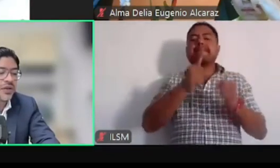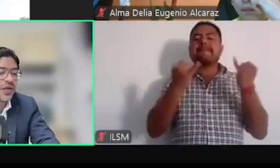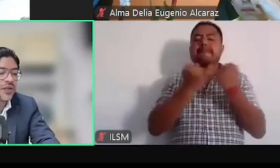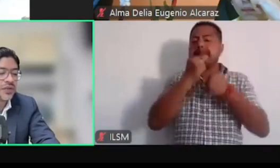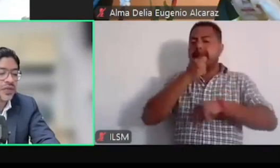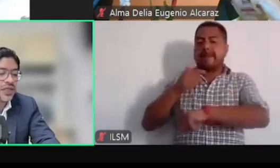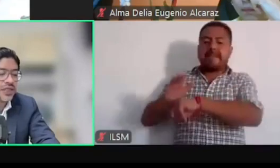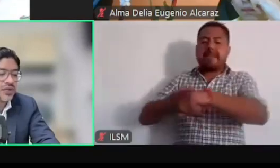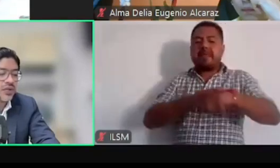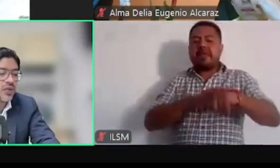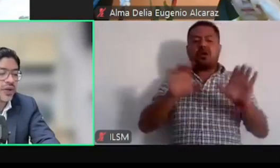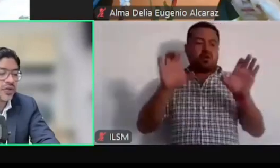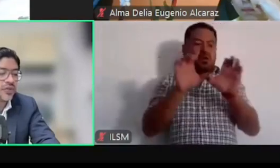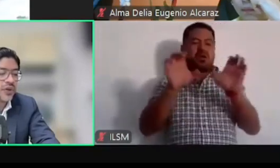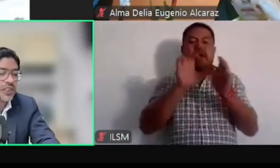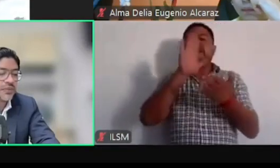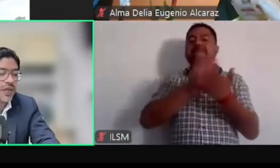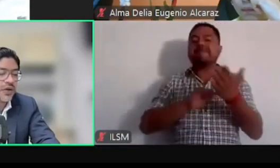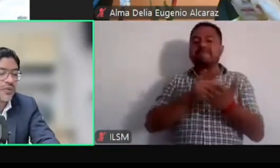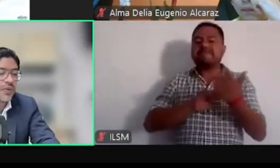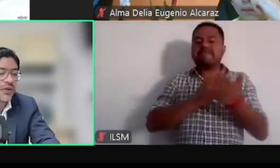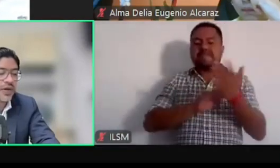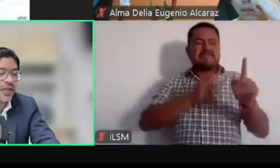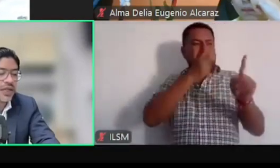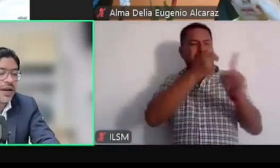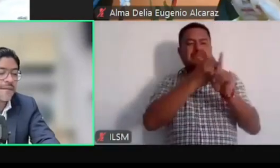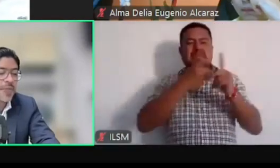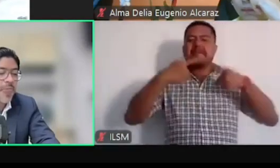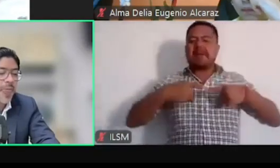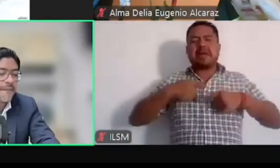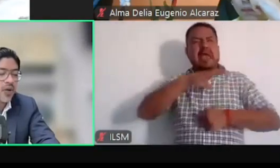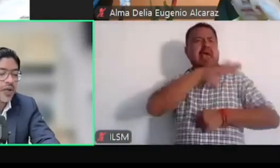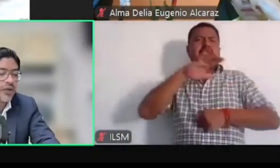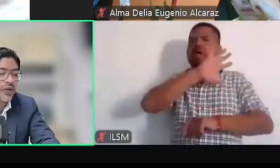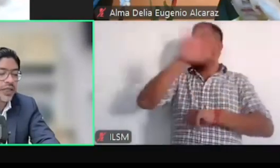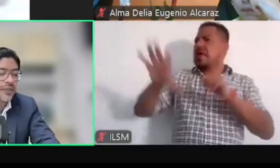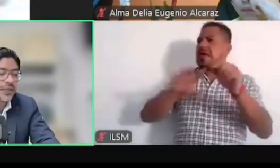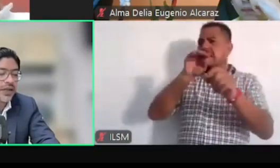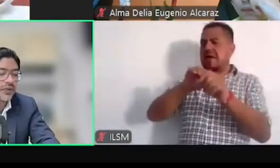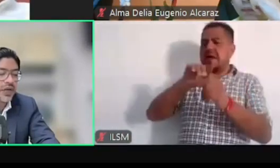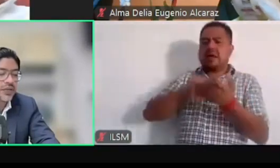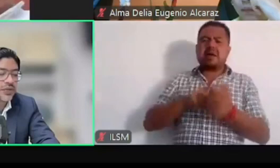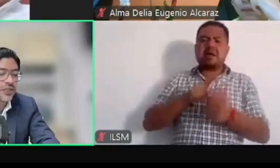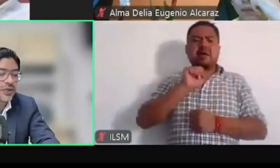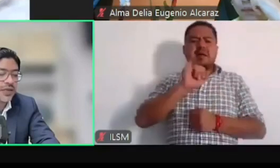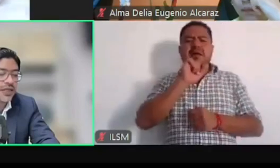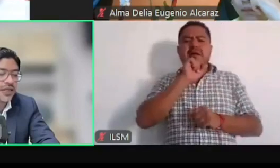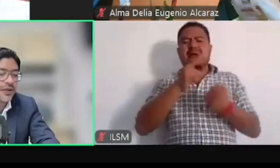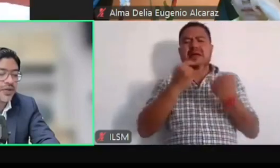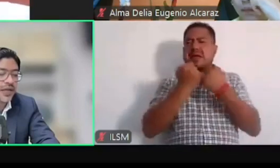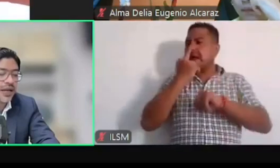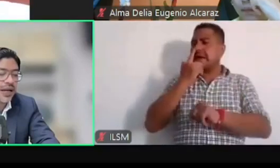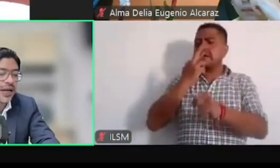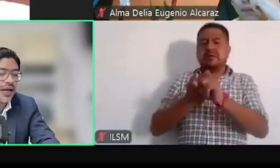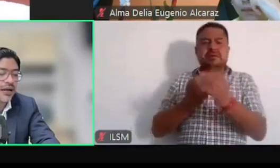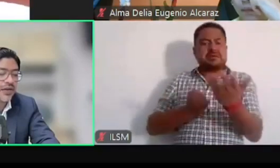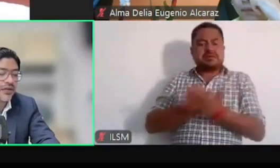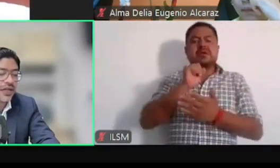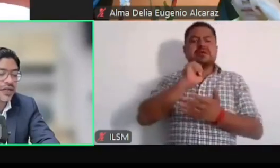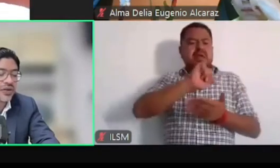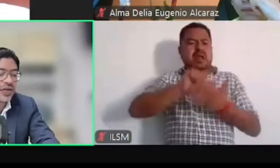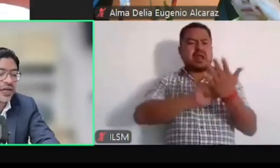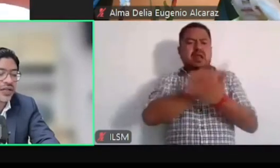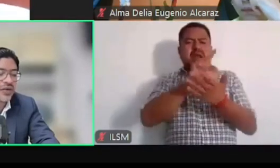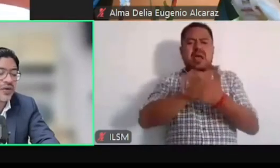conocimiento las constancias o documentos por este medio al público en general por lo que incorrectamente la autoridad responsable determinó que era legal la